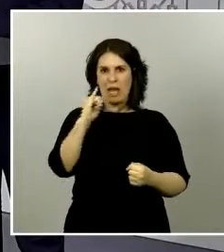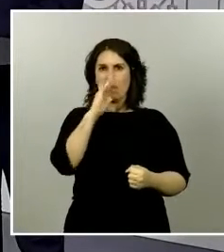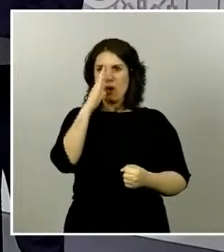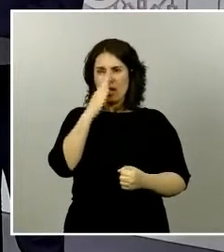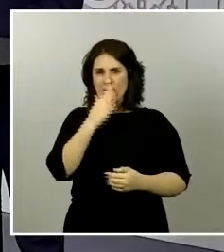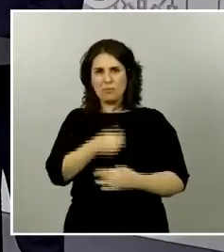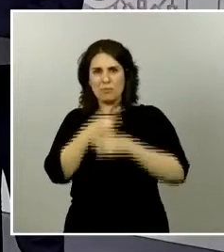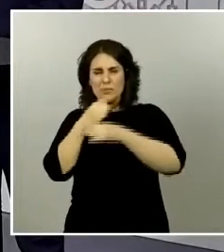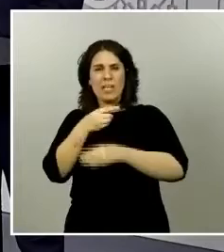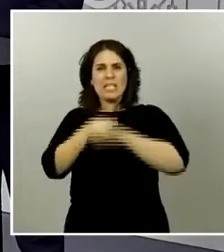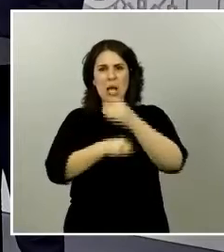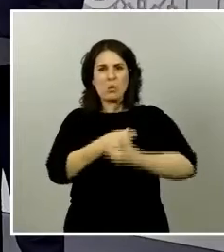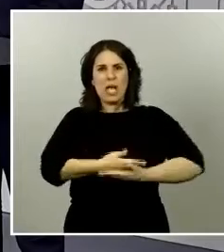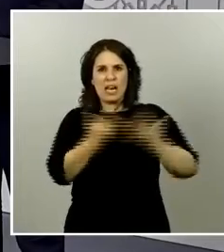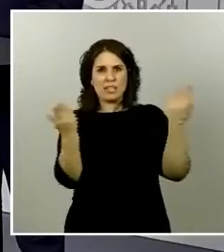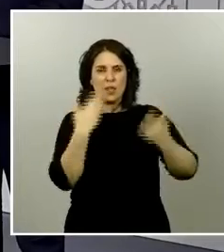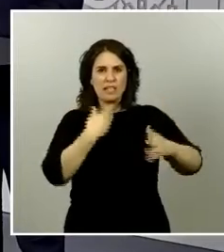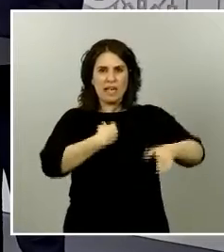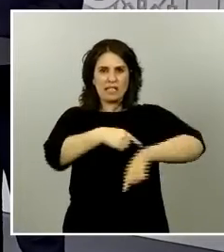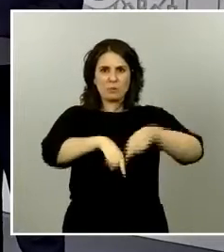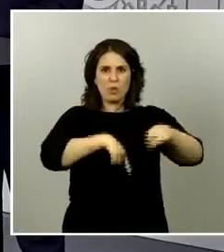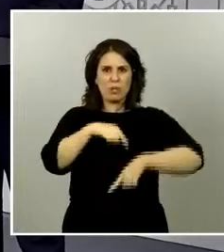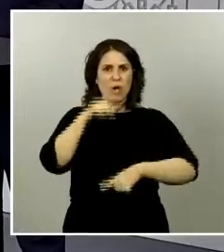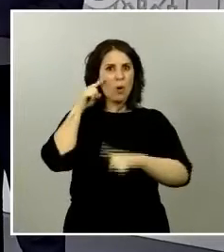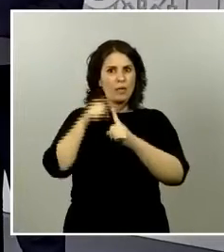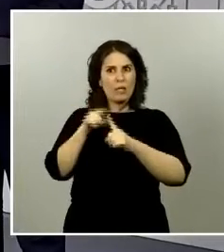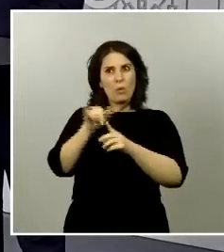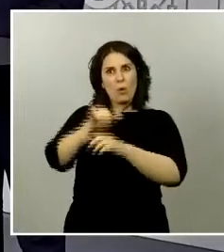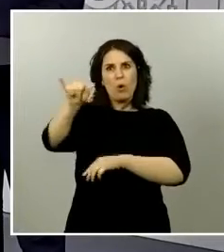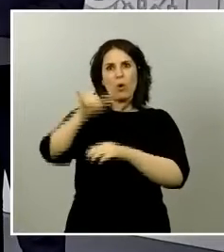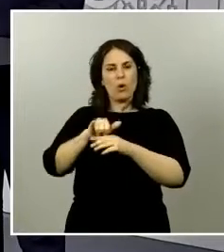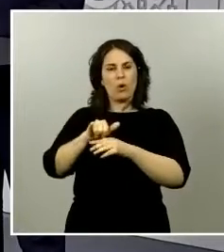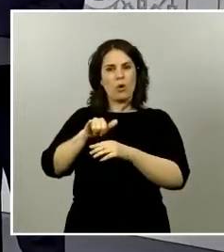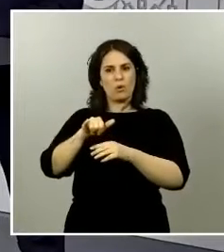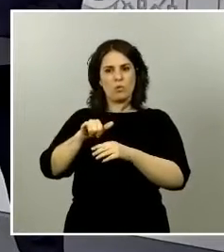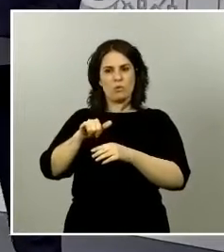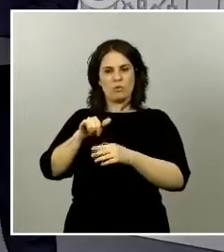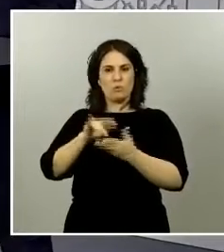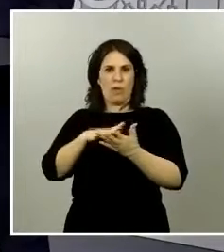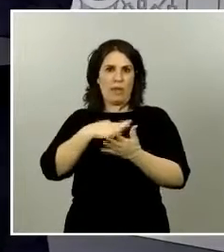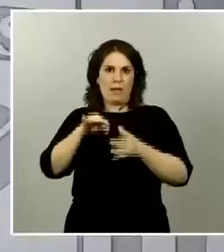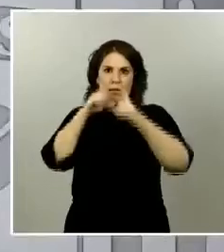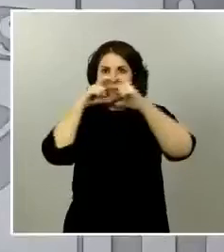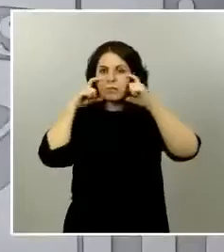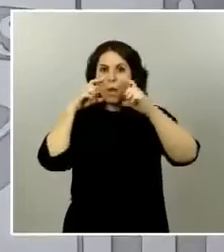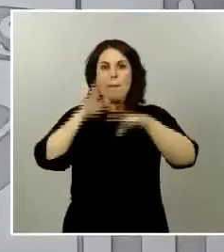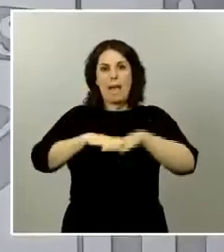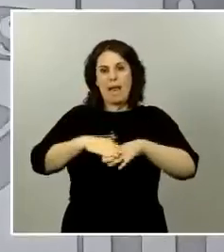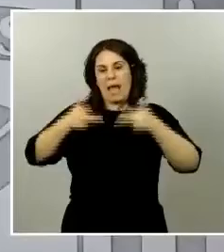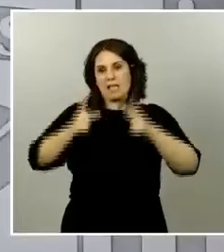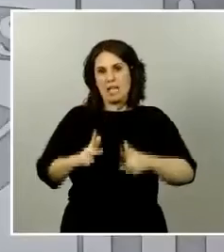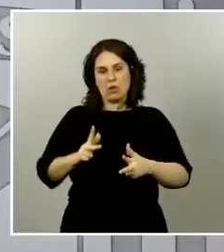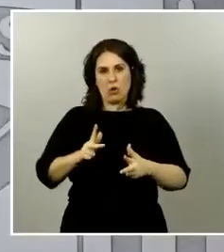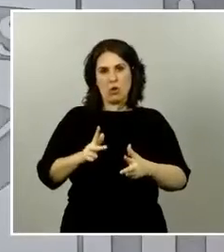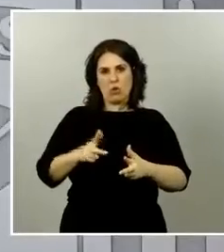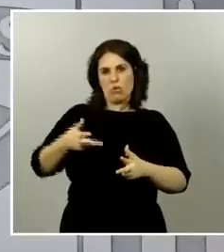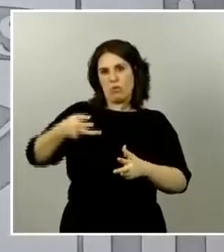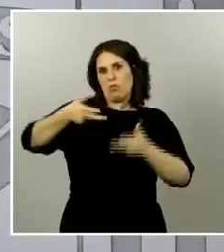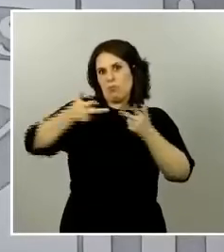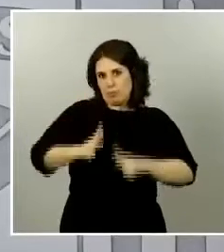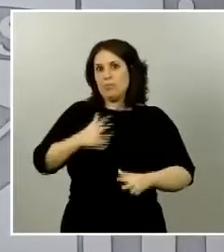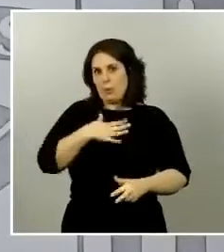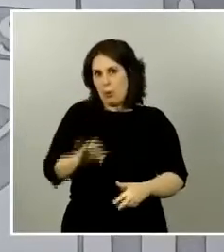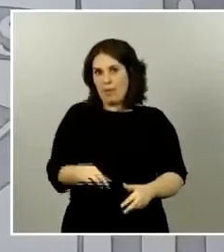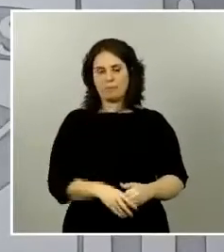¿Hay criterio sanitario teniendo en cuenta que las mascarillas ya se usan en el resto de transportes para que no se deje el asiento vacío en las aerolíneas?